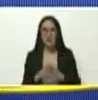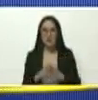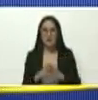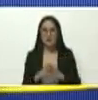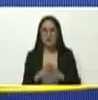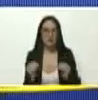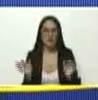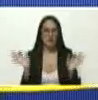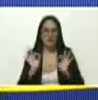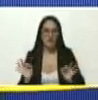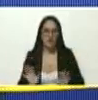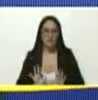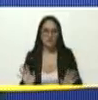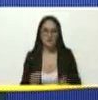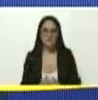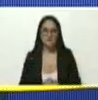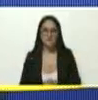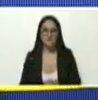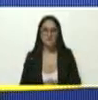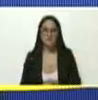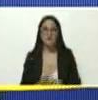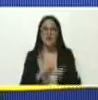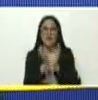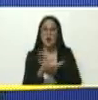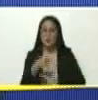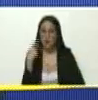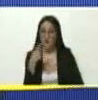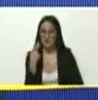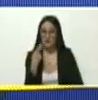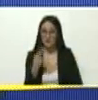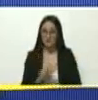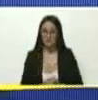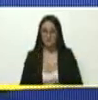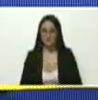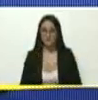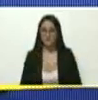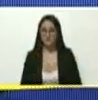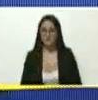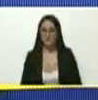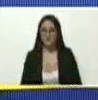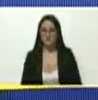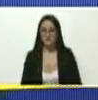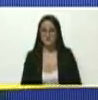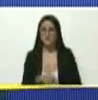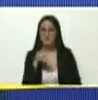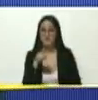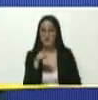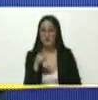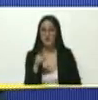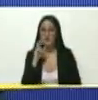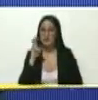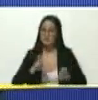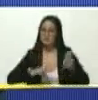y en todas sus dimensiones que se quieran ver, geopolítica. son elementos en el